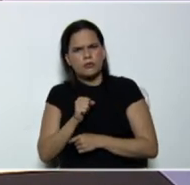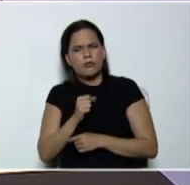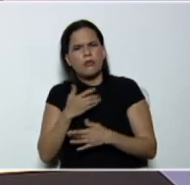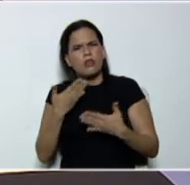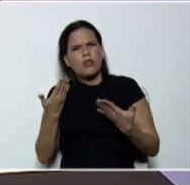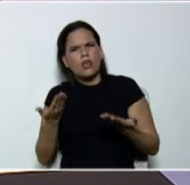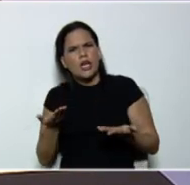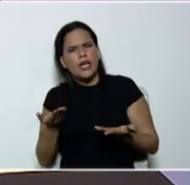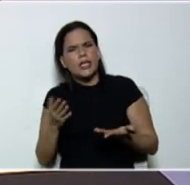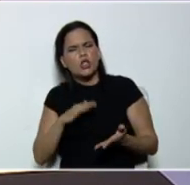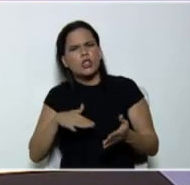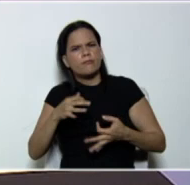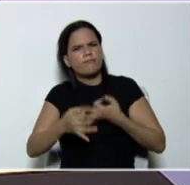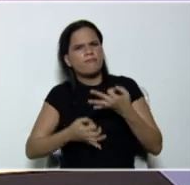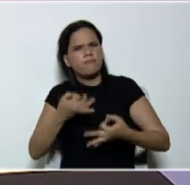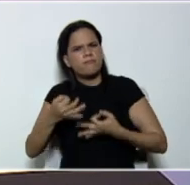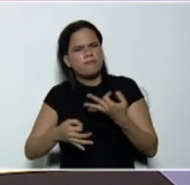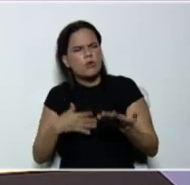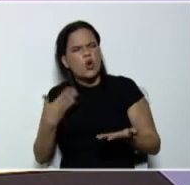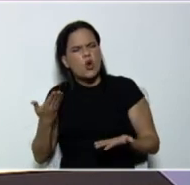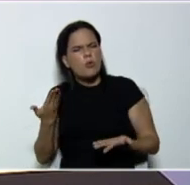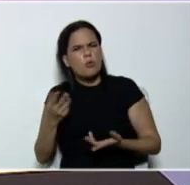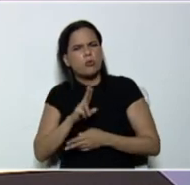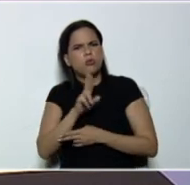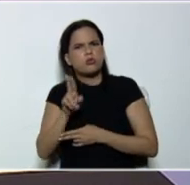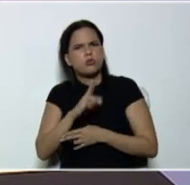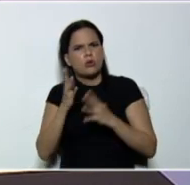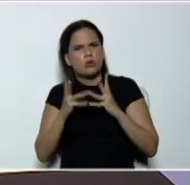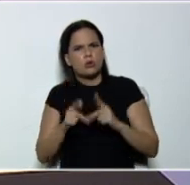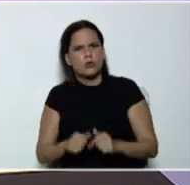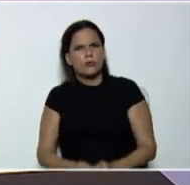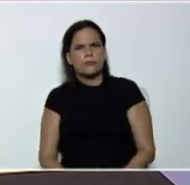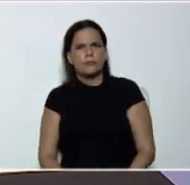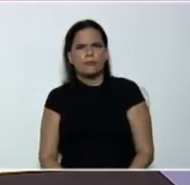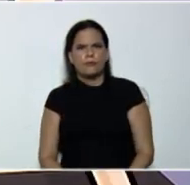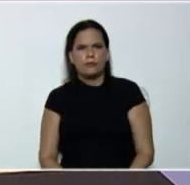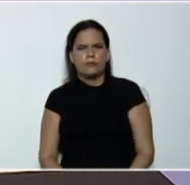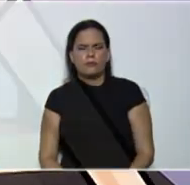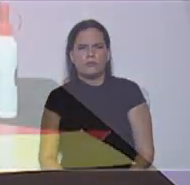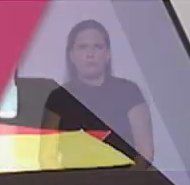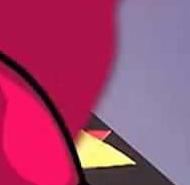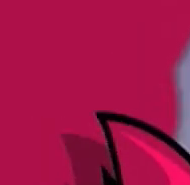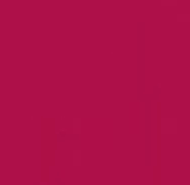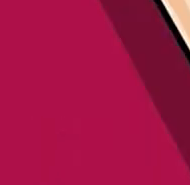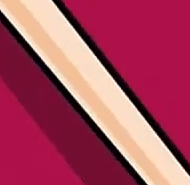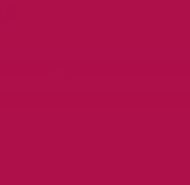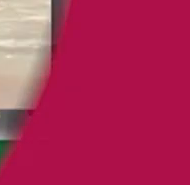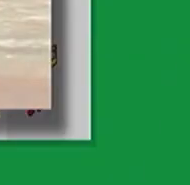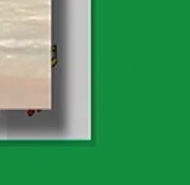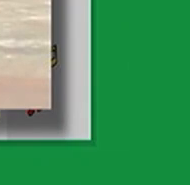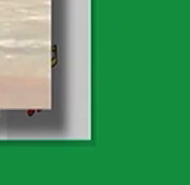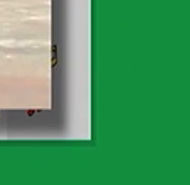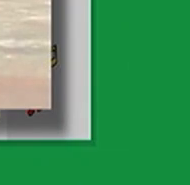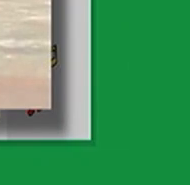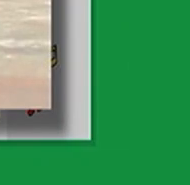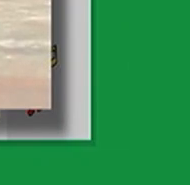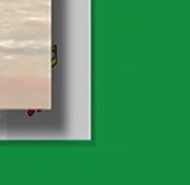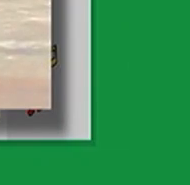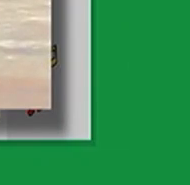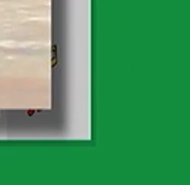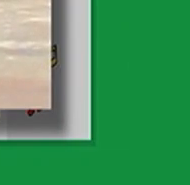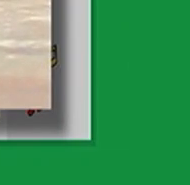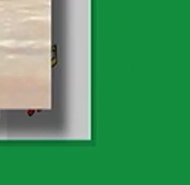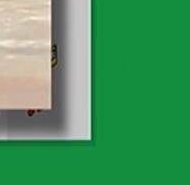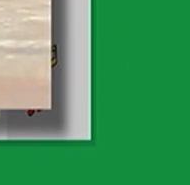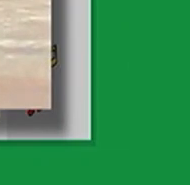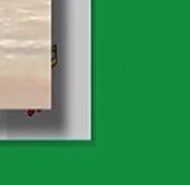donde nos explican cómo podemos utilizar los números. Veamos. Hoy vamos a conocer un